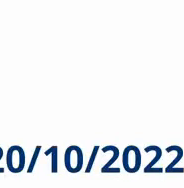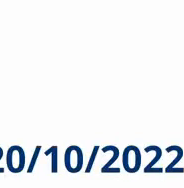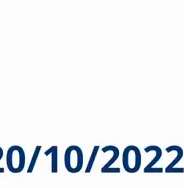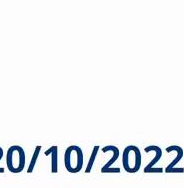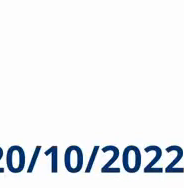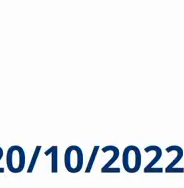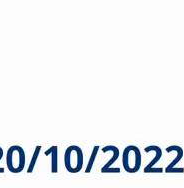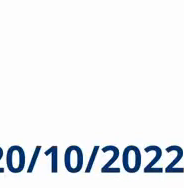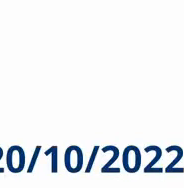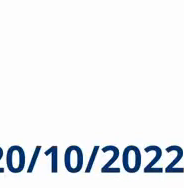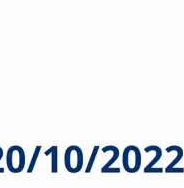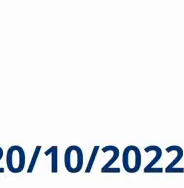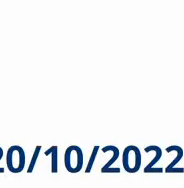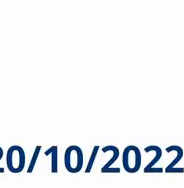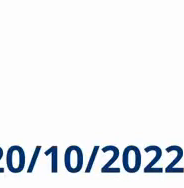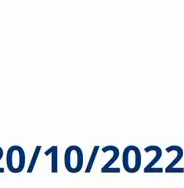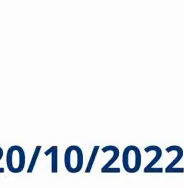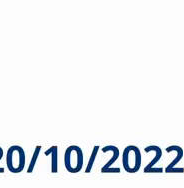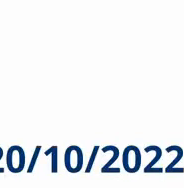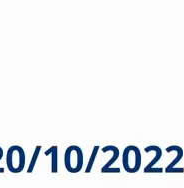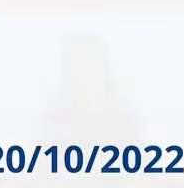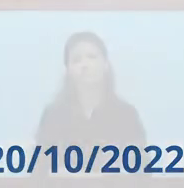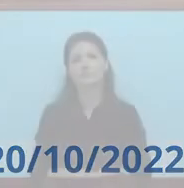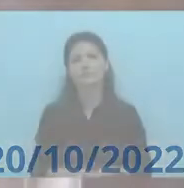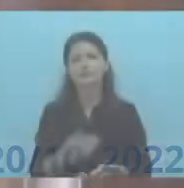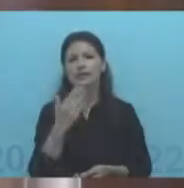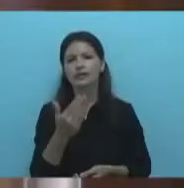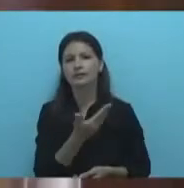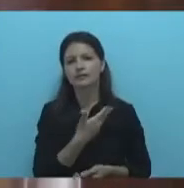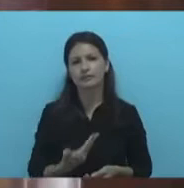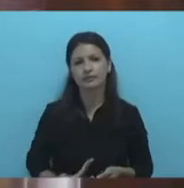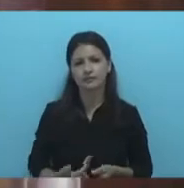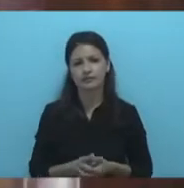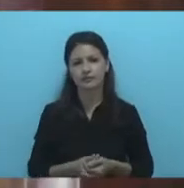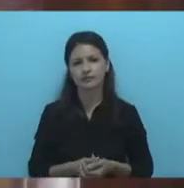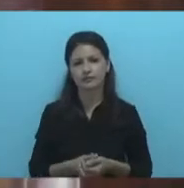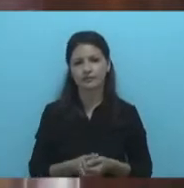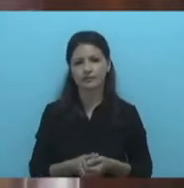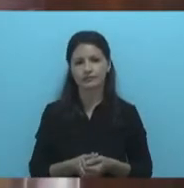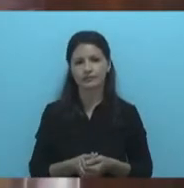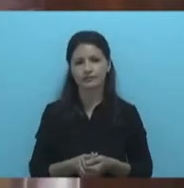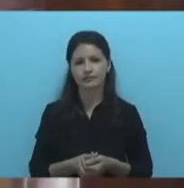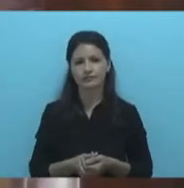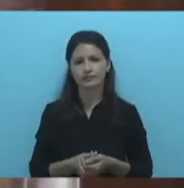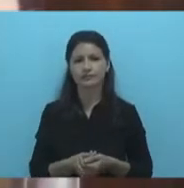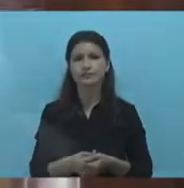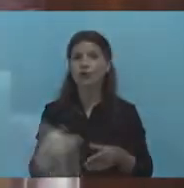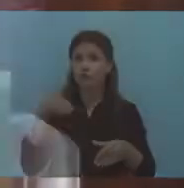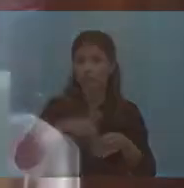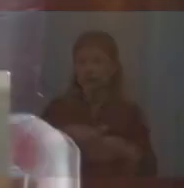Diputada Lucila de Ponti, tiene la palabra. Gracias, presidente. Bueno, por supuesto, para